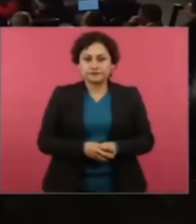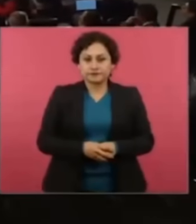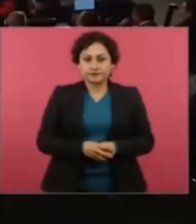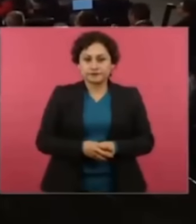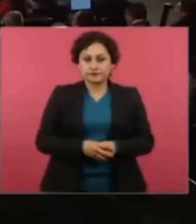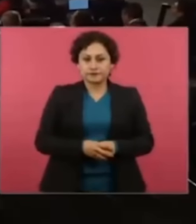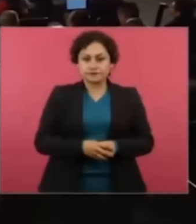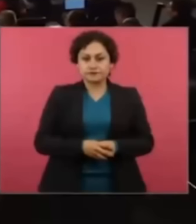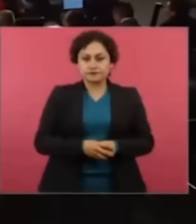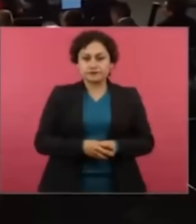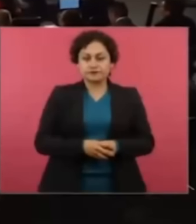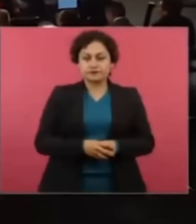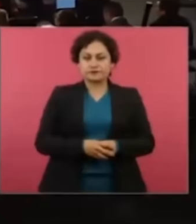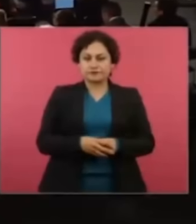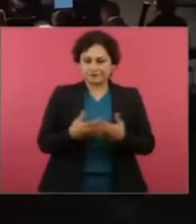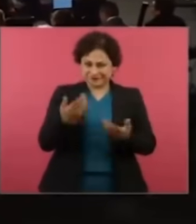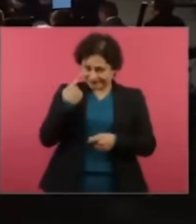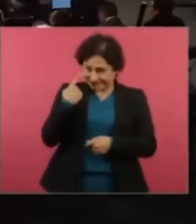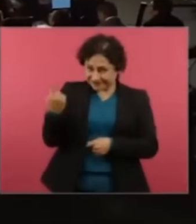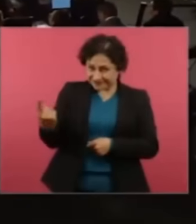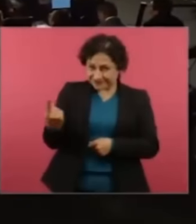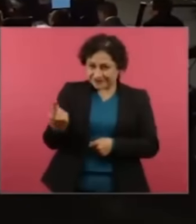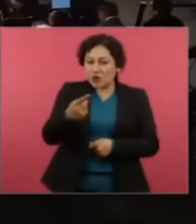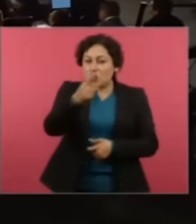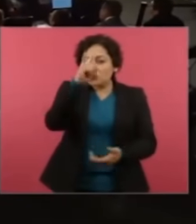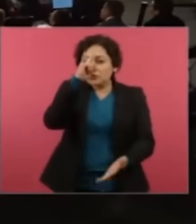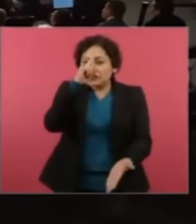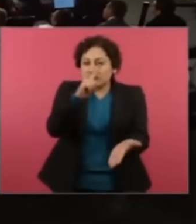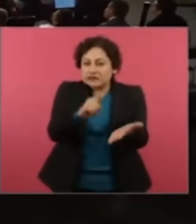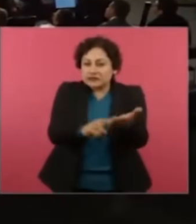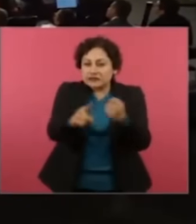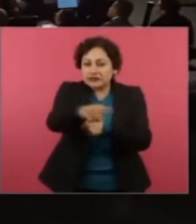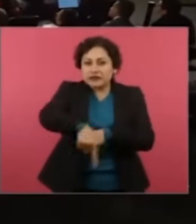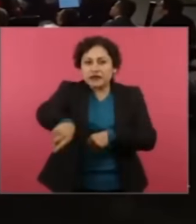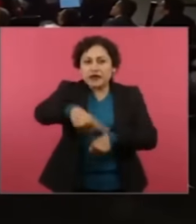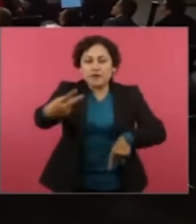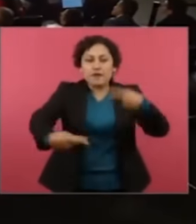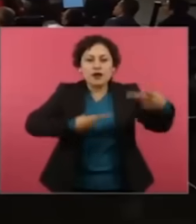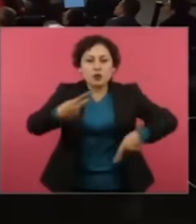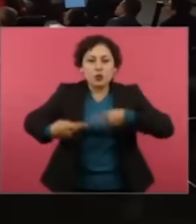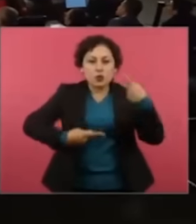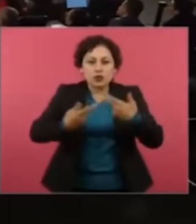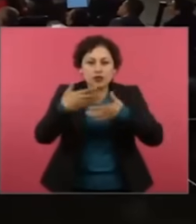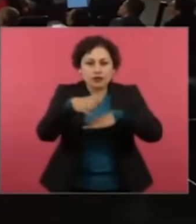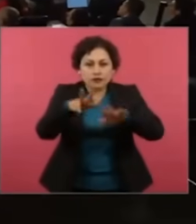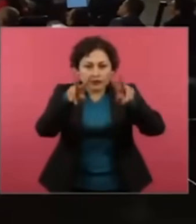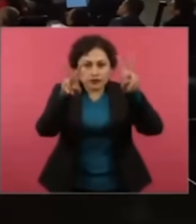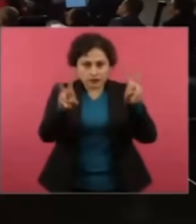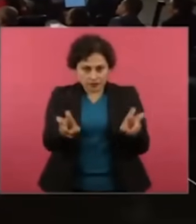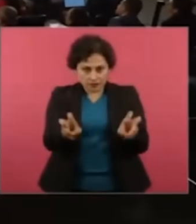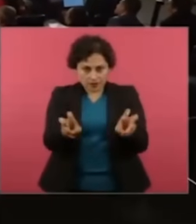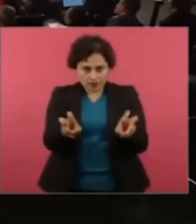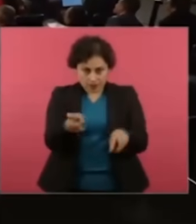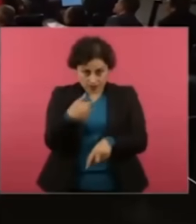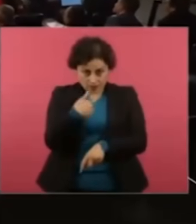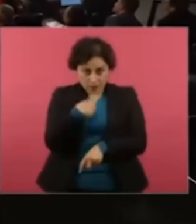ustedes creen que se que si Yo escucho que me están preguntando sobre eso Este